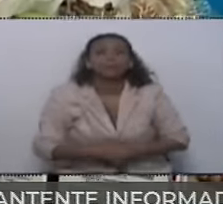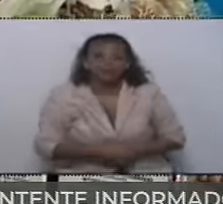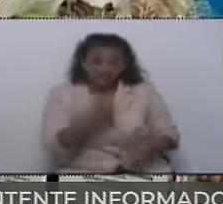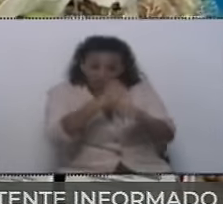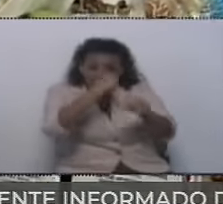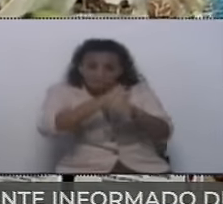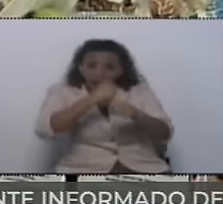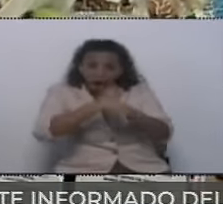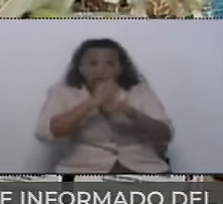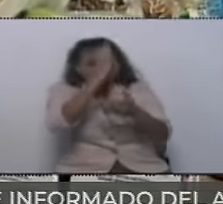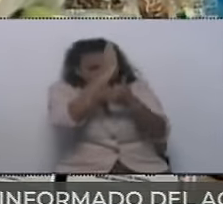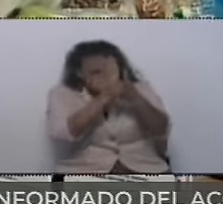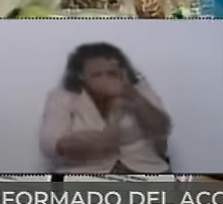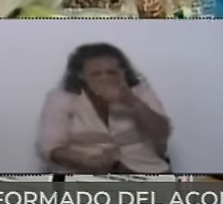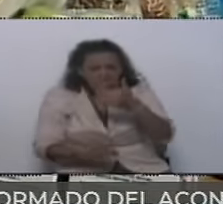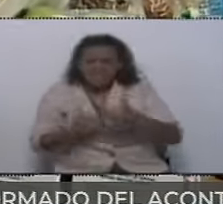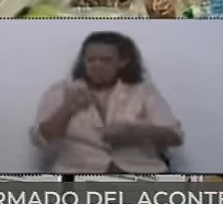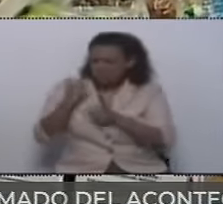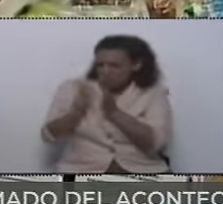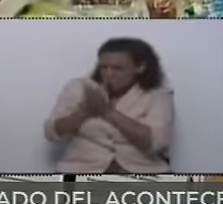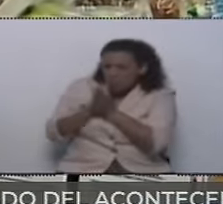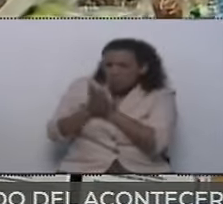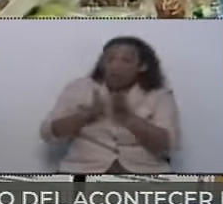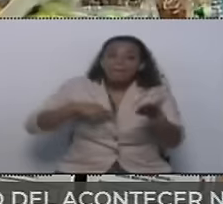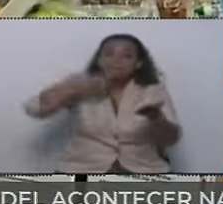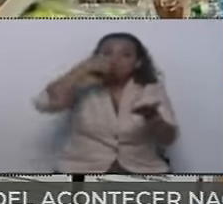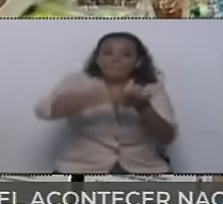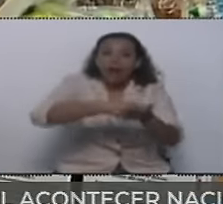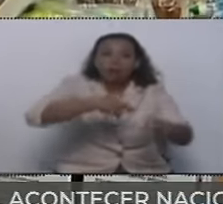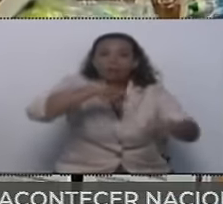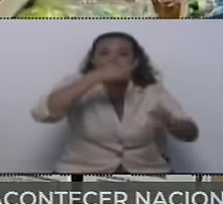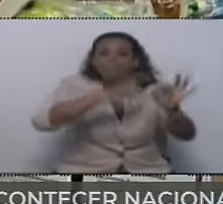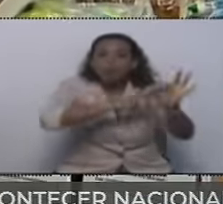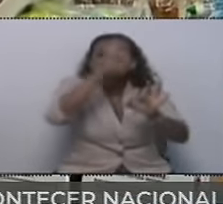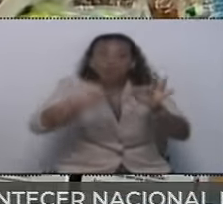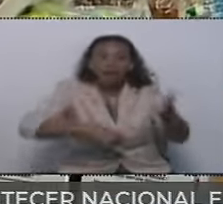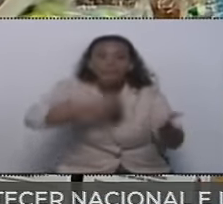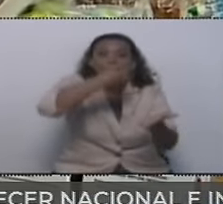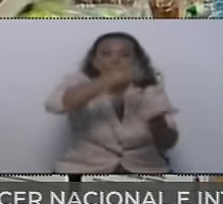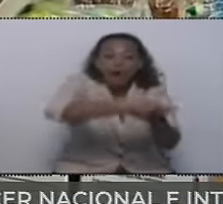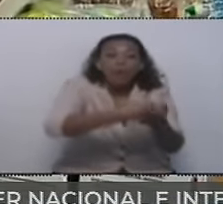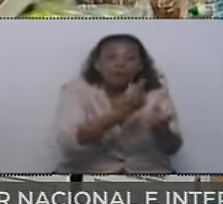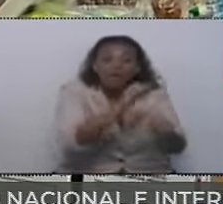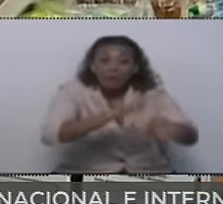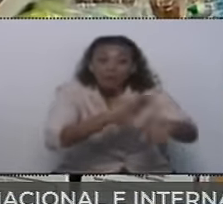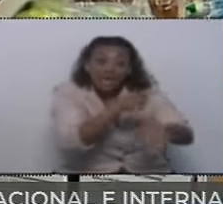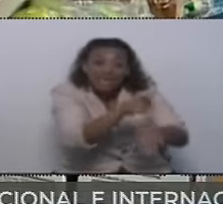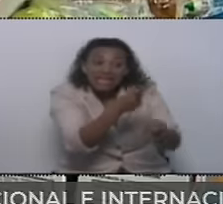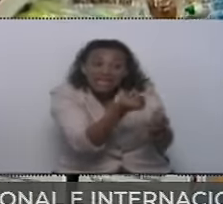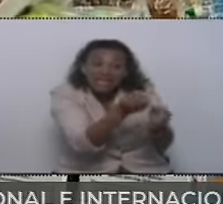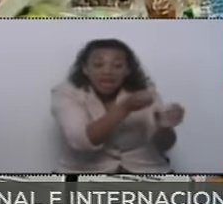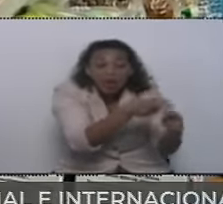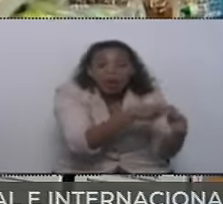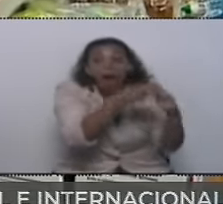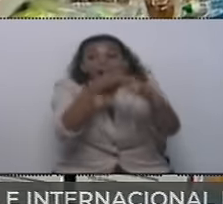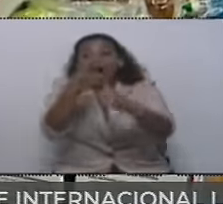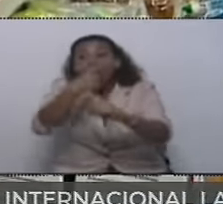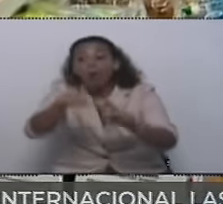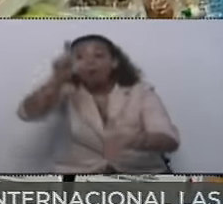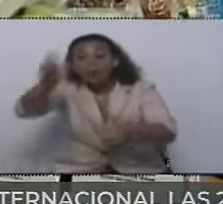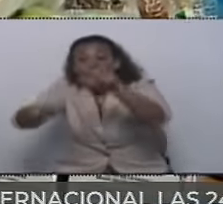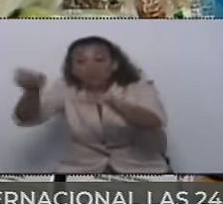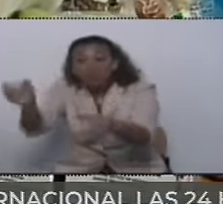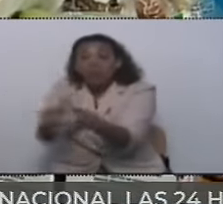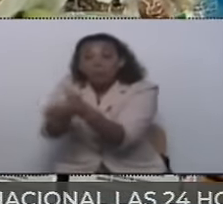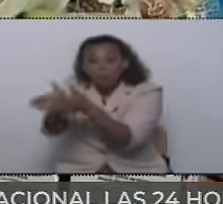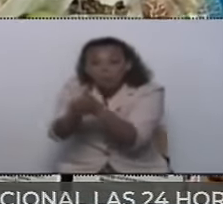trabaja, el humilde, así el emprendedor, paga, compadre. Paga a ti. Pues así sabe que ese dinero... lo benefició y sabe